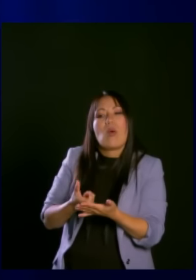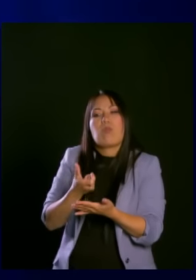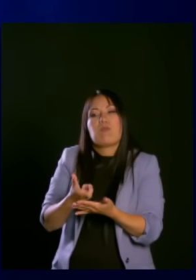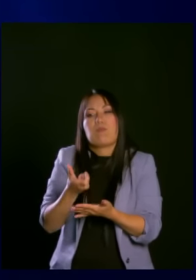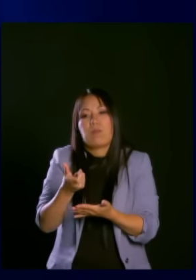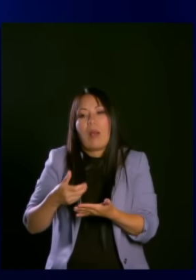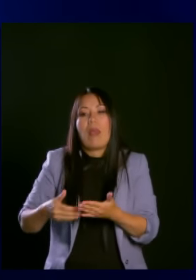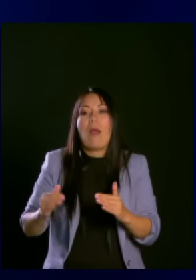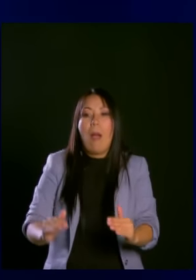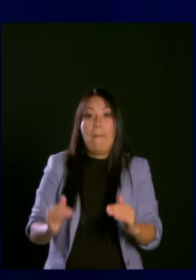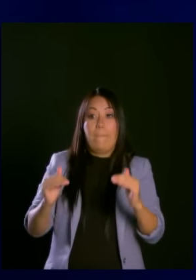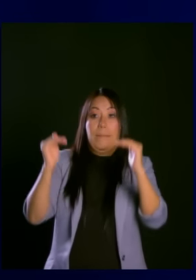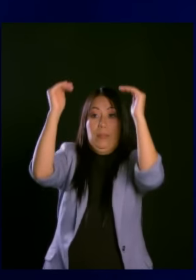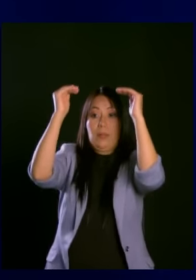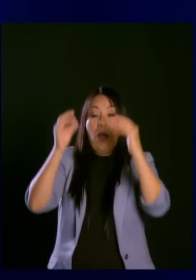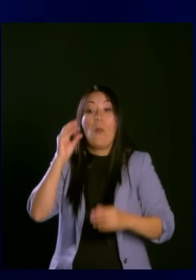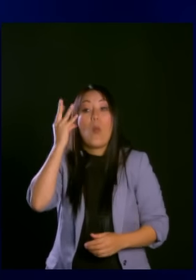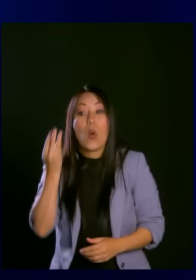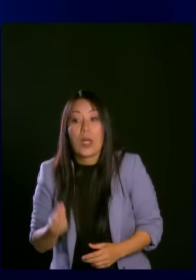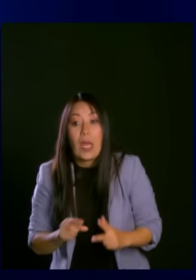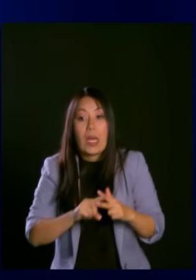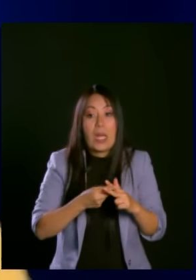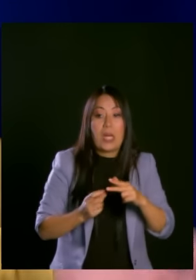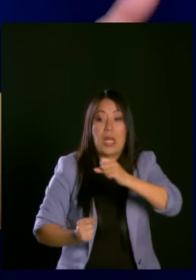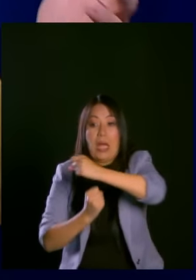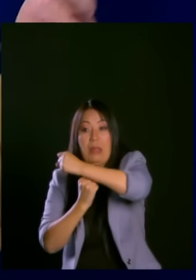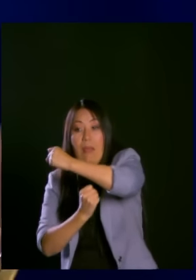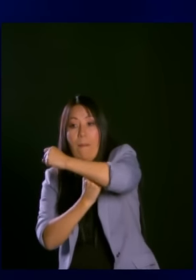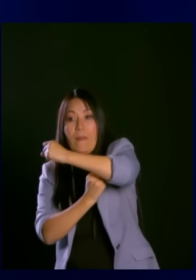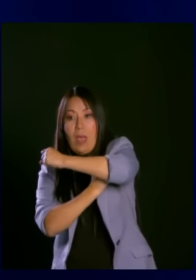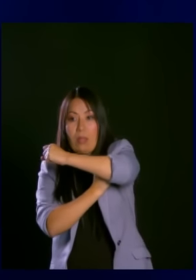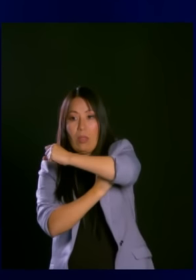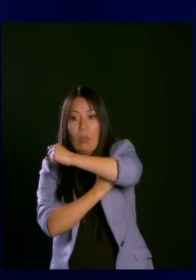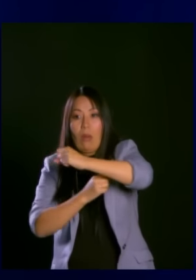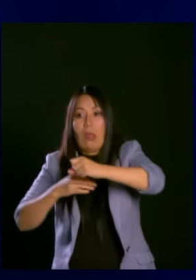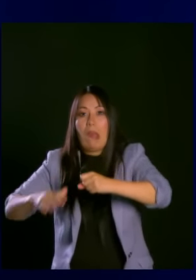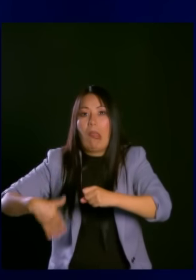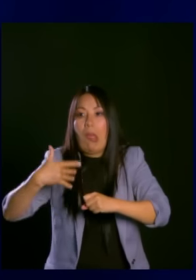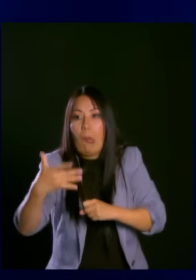que después que haya puesto el cimiento, no pueda acabarla,